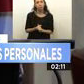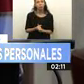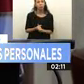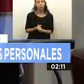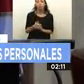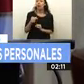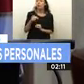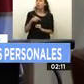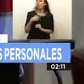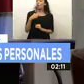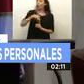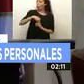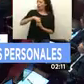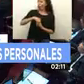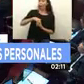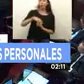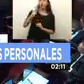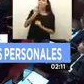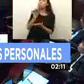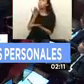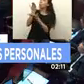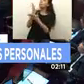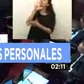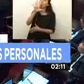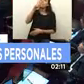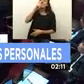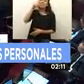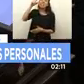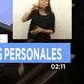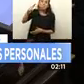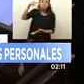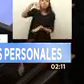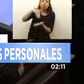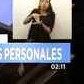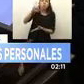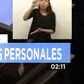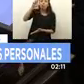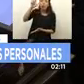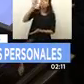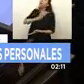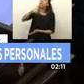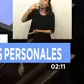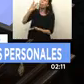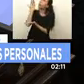le hayamos pedido 57000 millones de dólares al fondo monetario